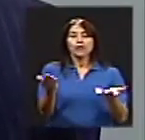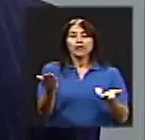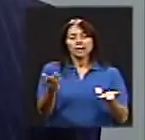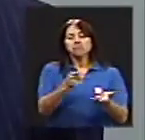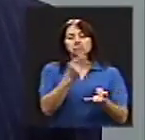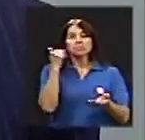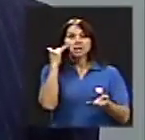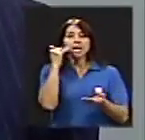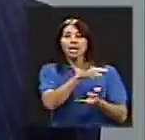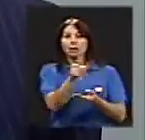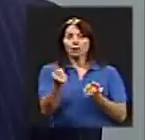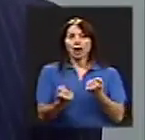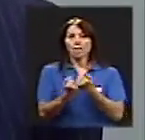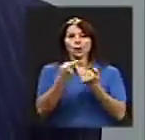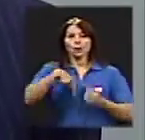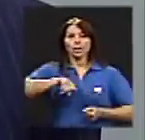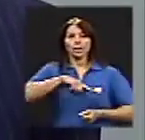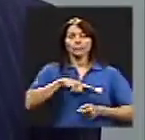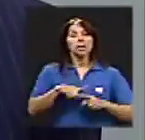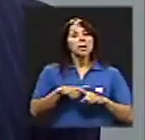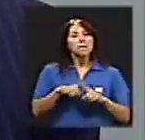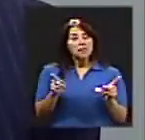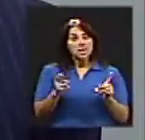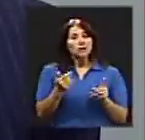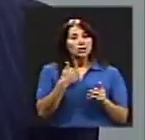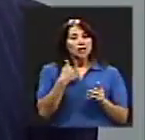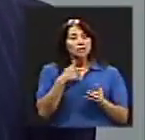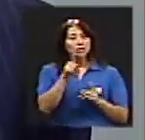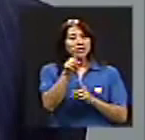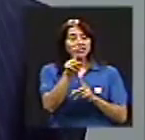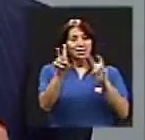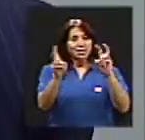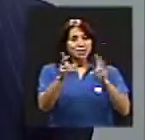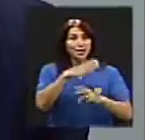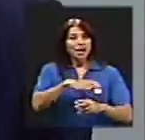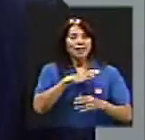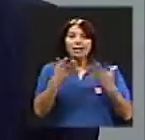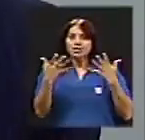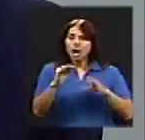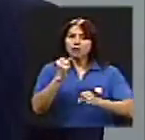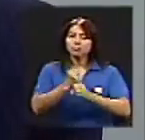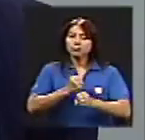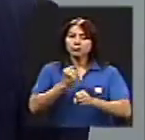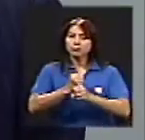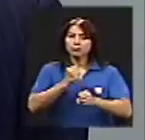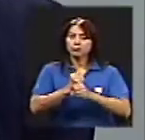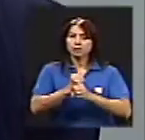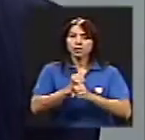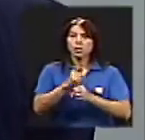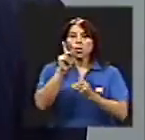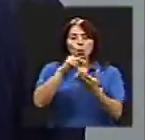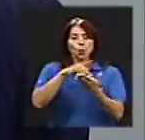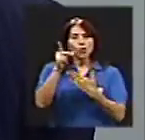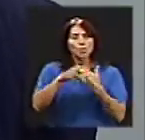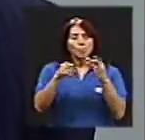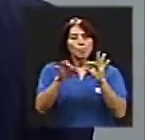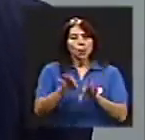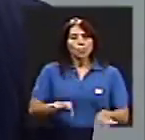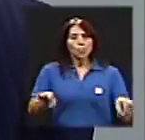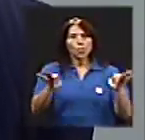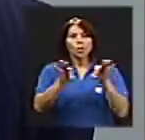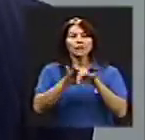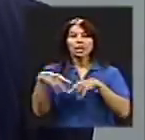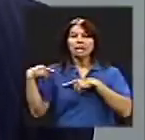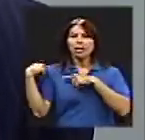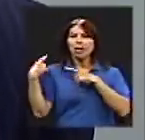van a apoyar. Pero tenemos esos aspectos de calidad ya en funcionamiento, un programa muy importante que venimos